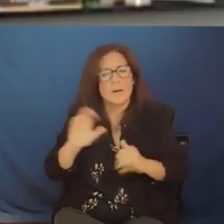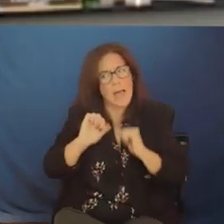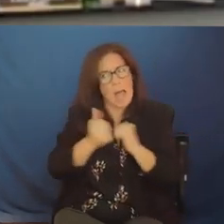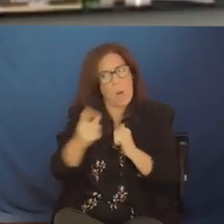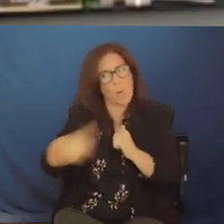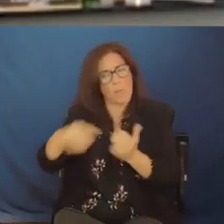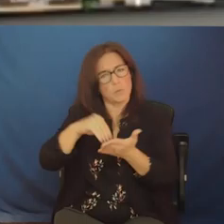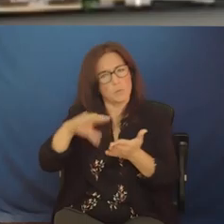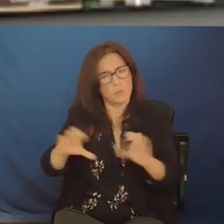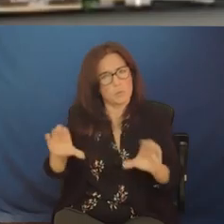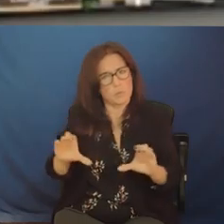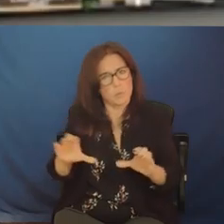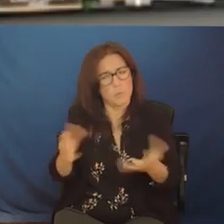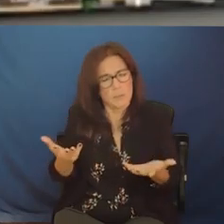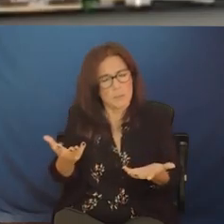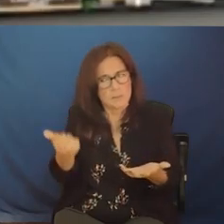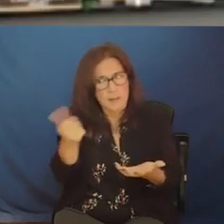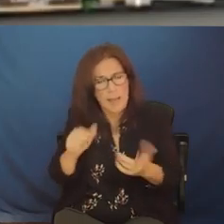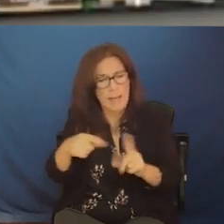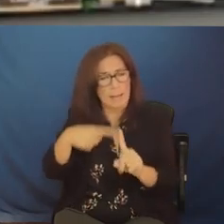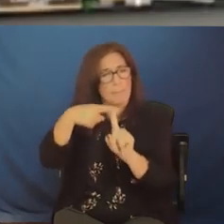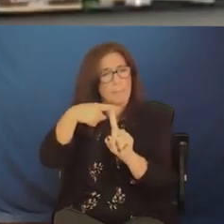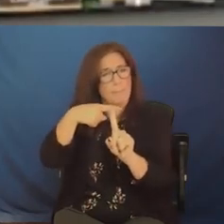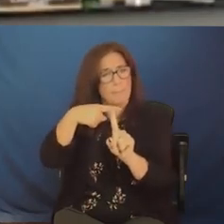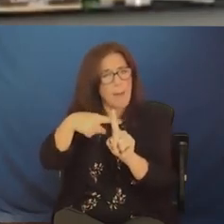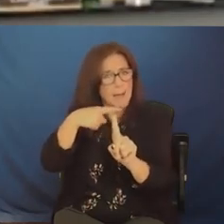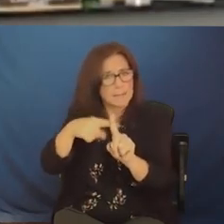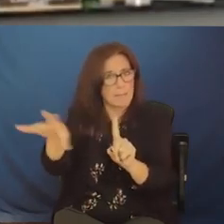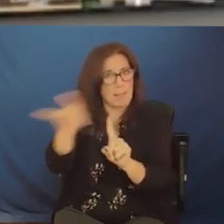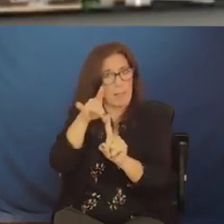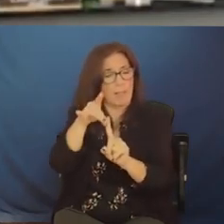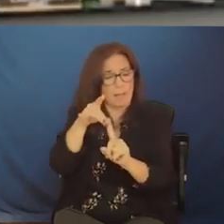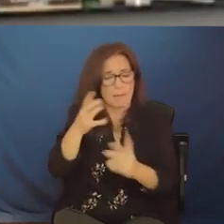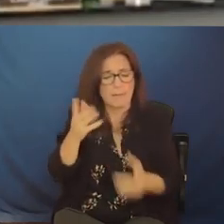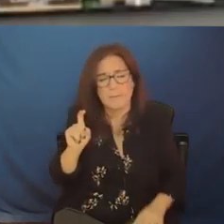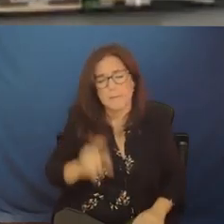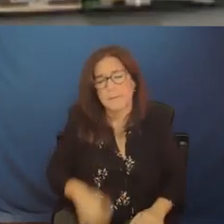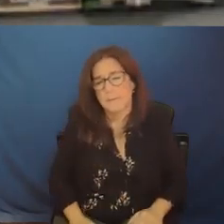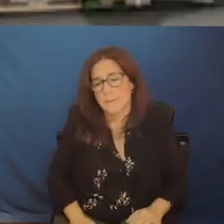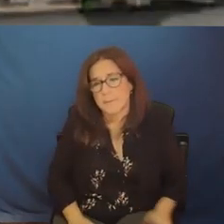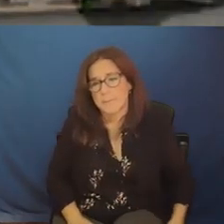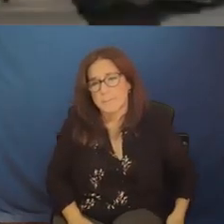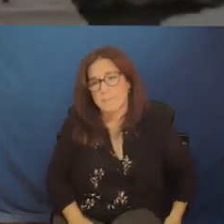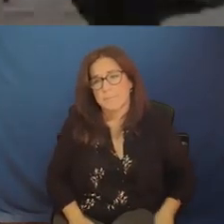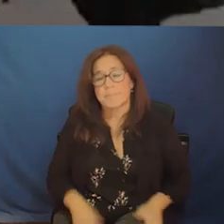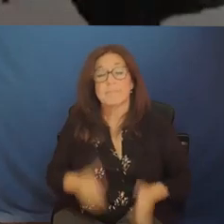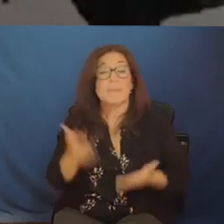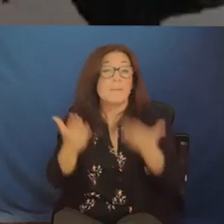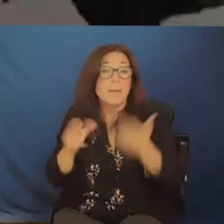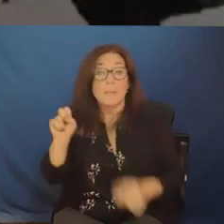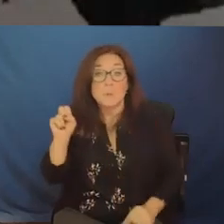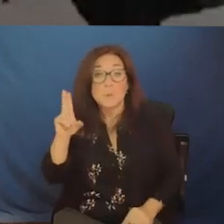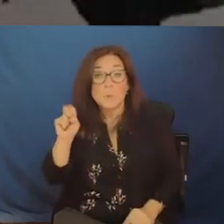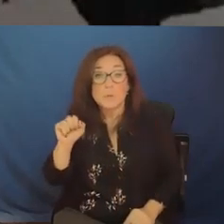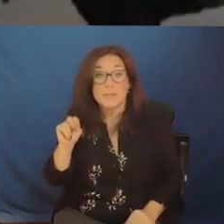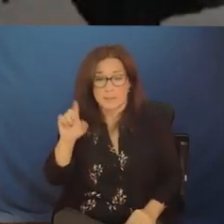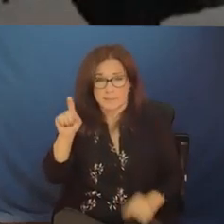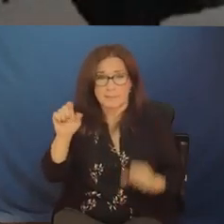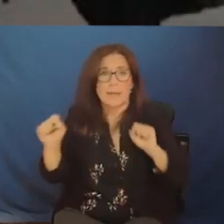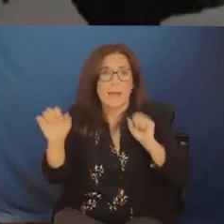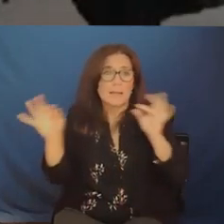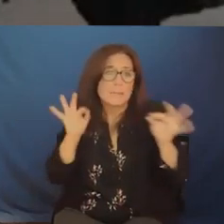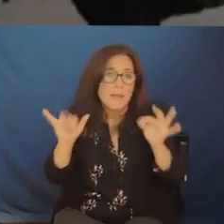de la salud de los estudiantes que han dado positivo sí y quizás sus en puedas responder a esto también